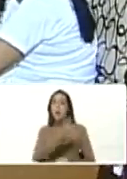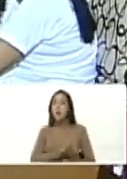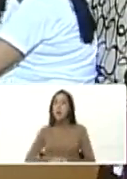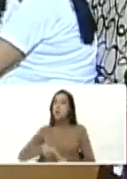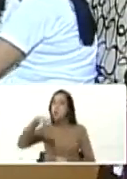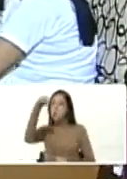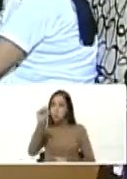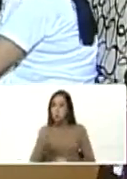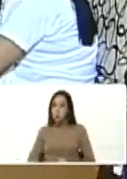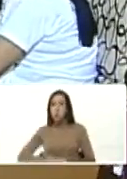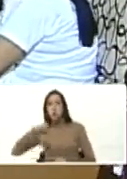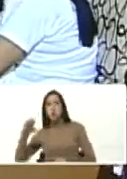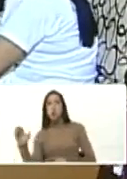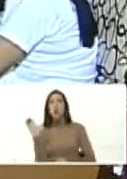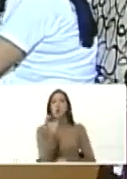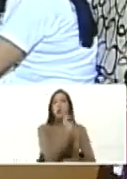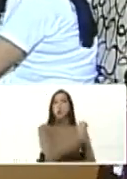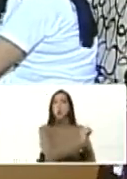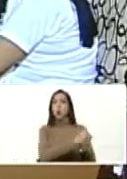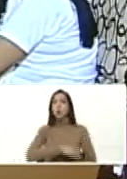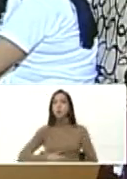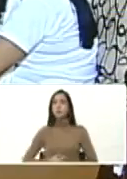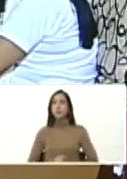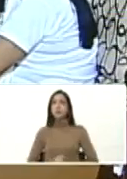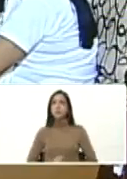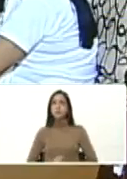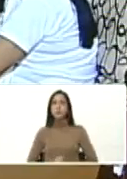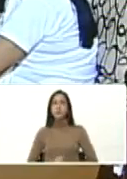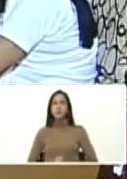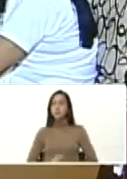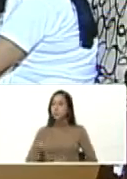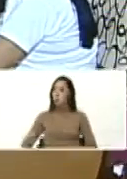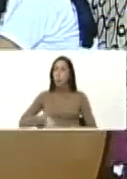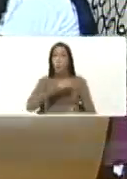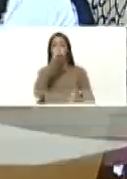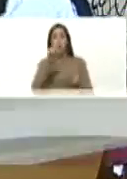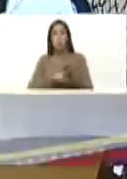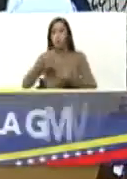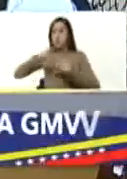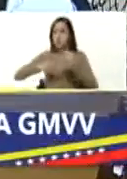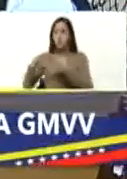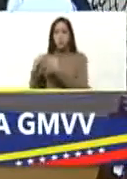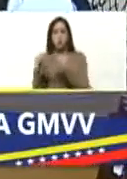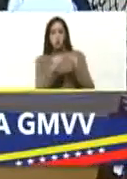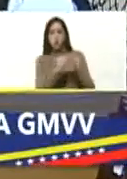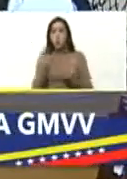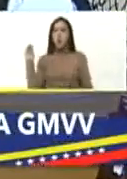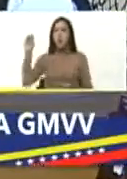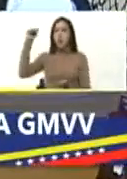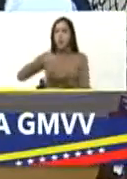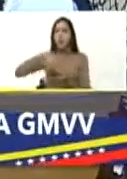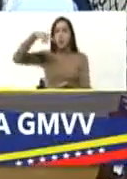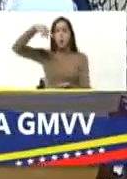a sur, de este a oeste, completico, construyendo viviendas en Aragua, en